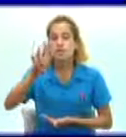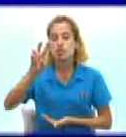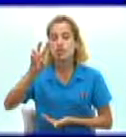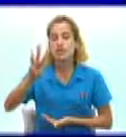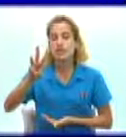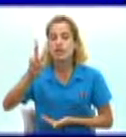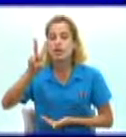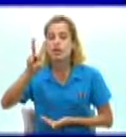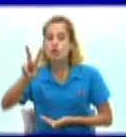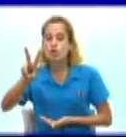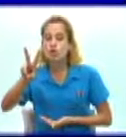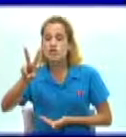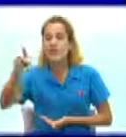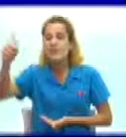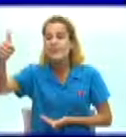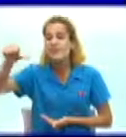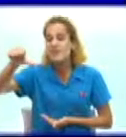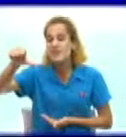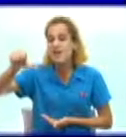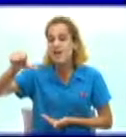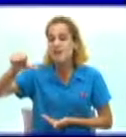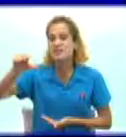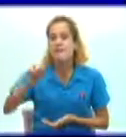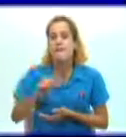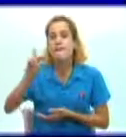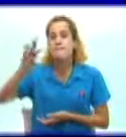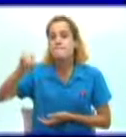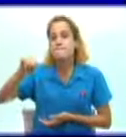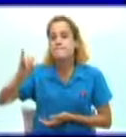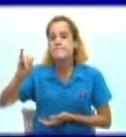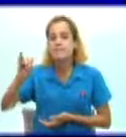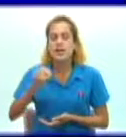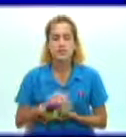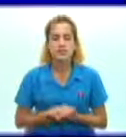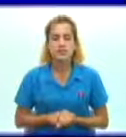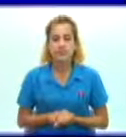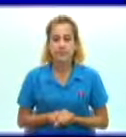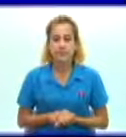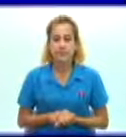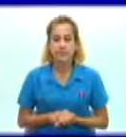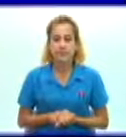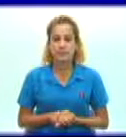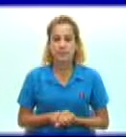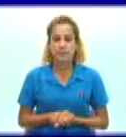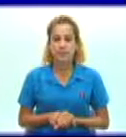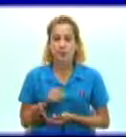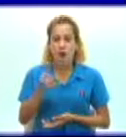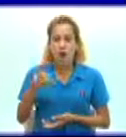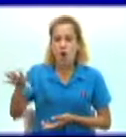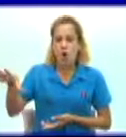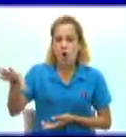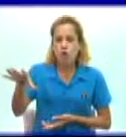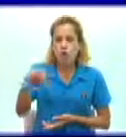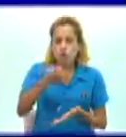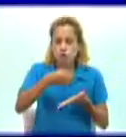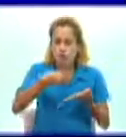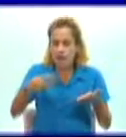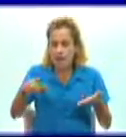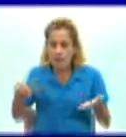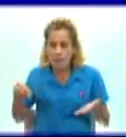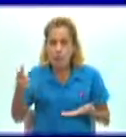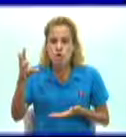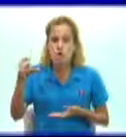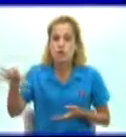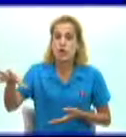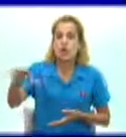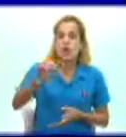50.432 10 milésimas. Fíjense que lo que hacemos es leer el número entero y al final lo hacemos coincidir con el lugar posicional, con el último dígito, el lugar que